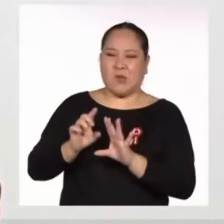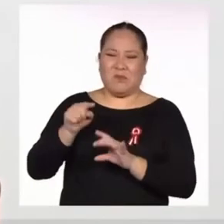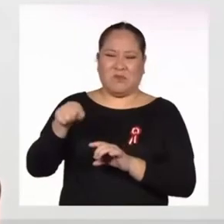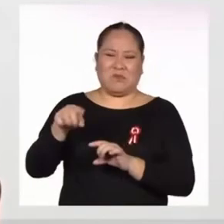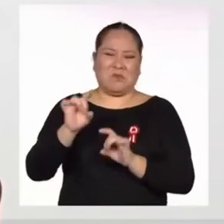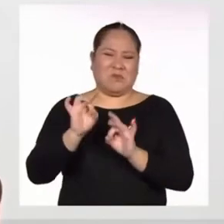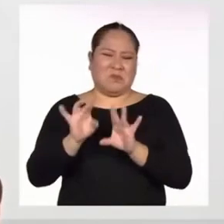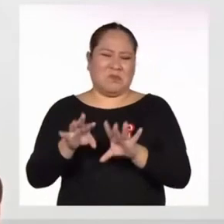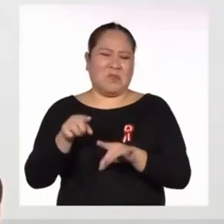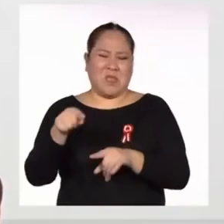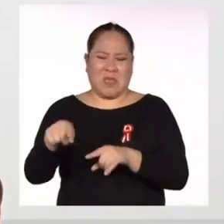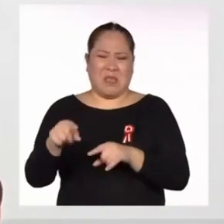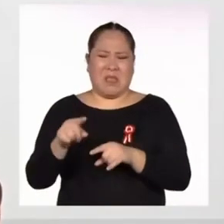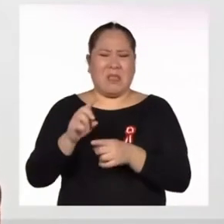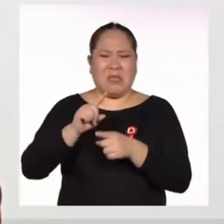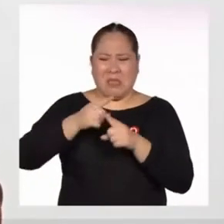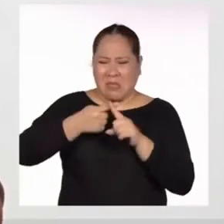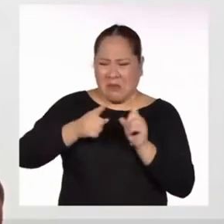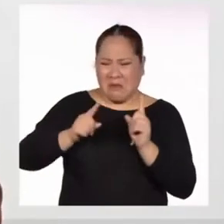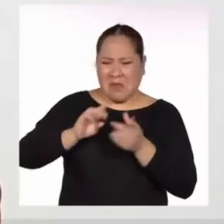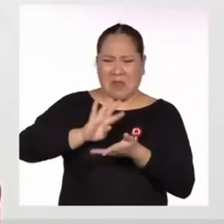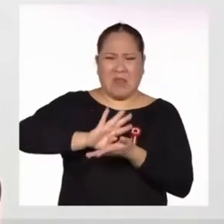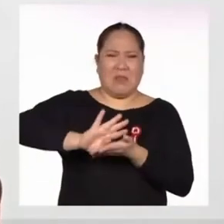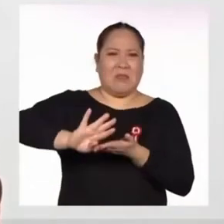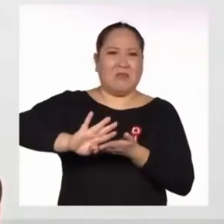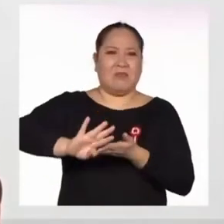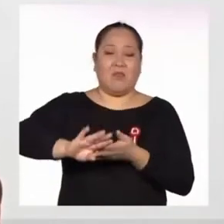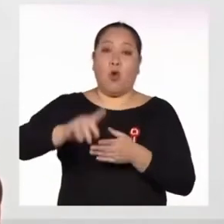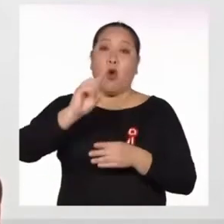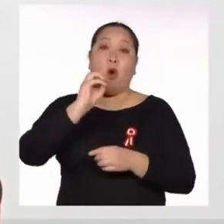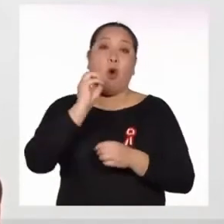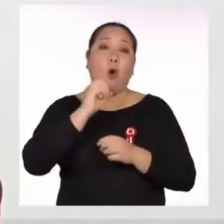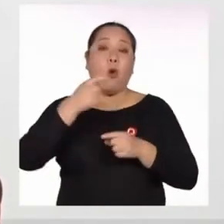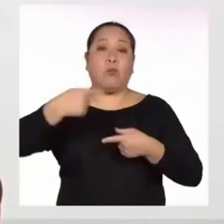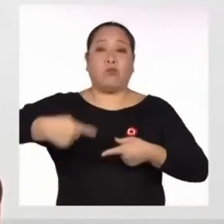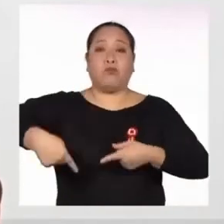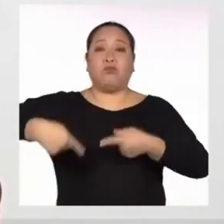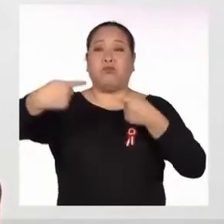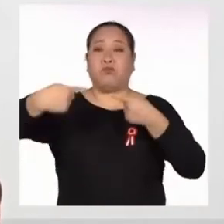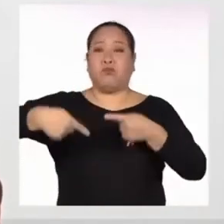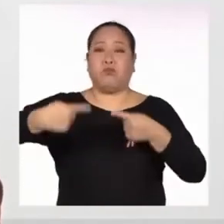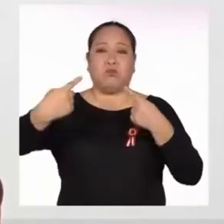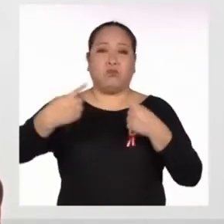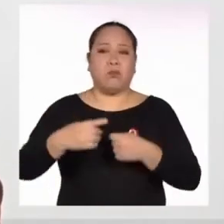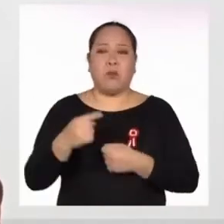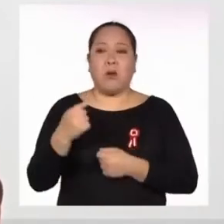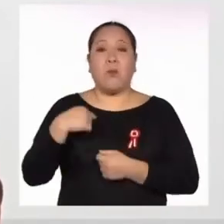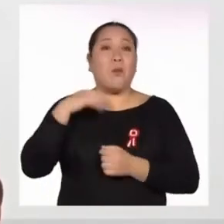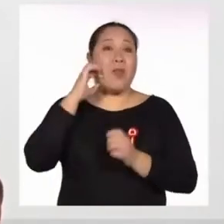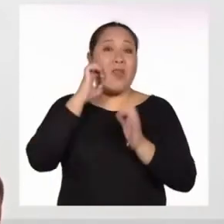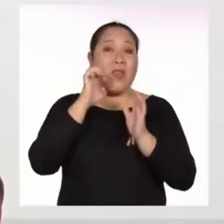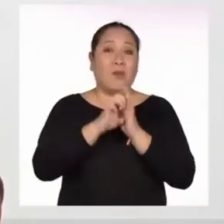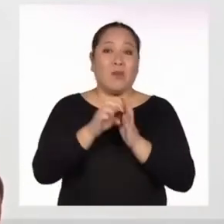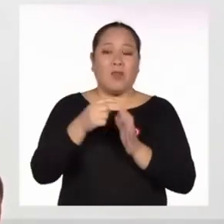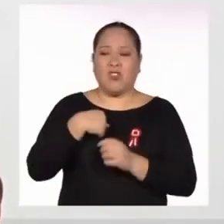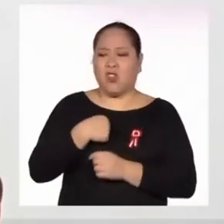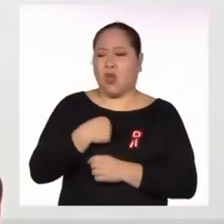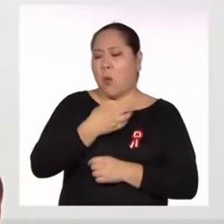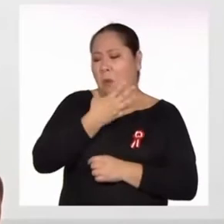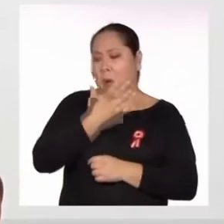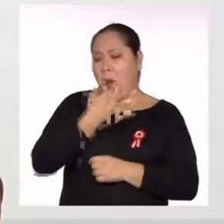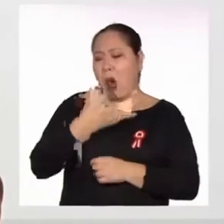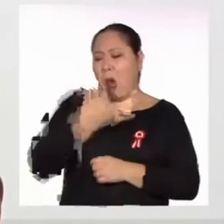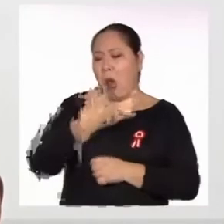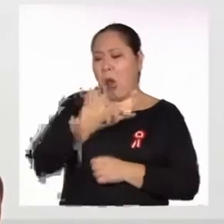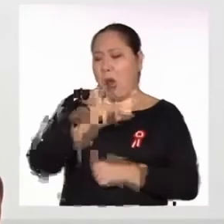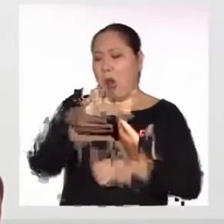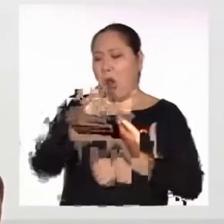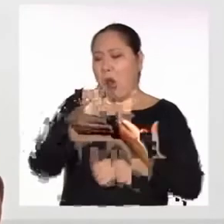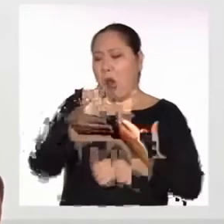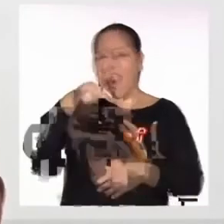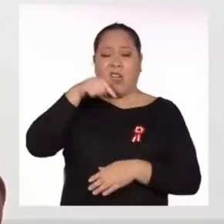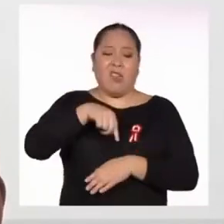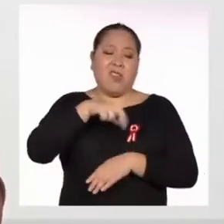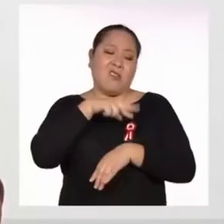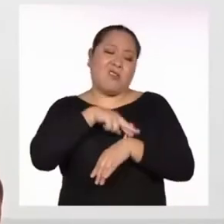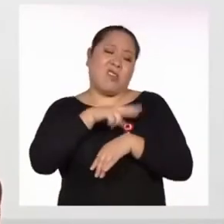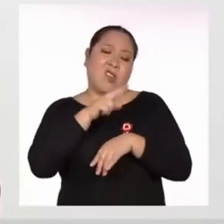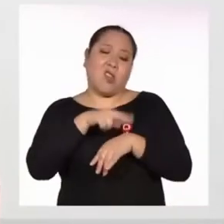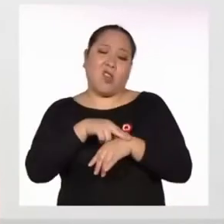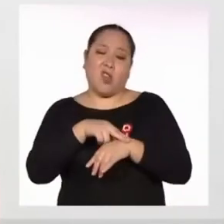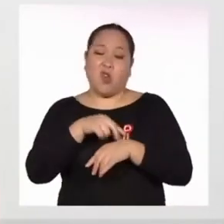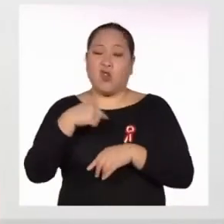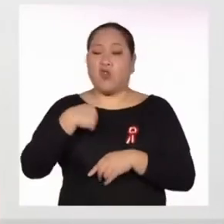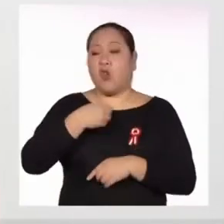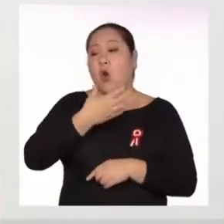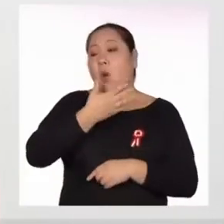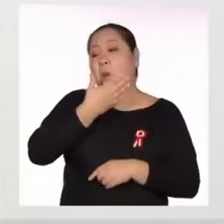ser diferente rivalidades absurdas como yo soy mejor porque soy de esta región yo soy mejor